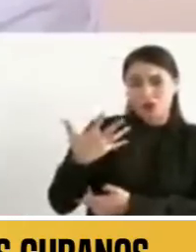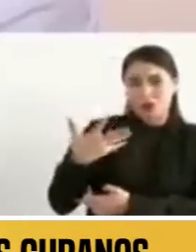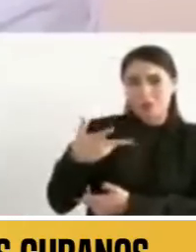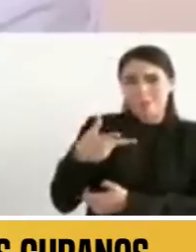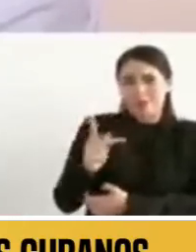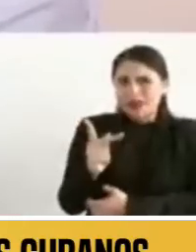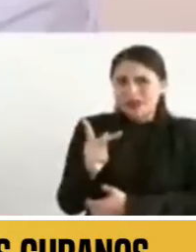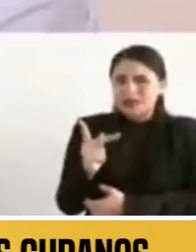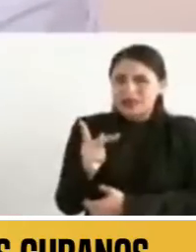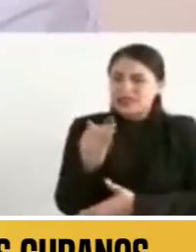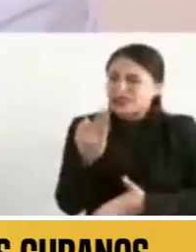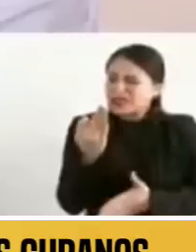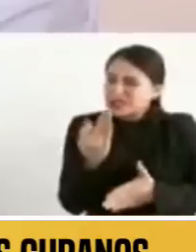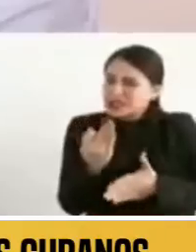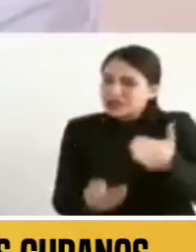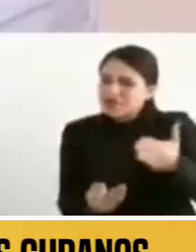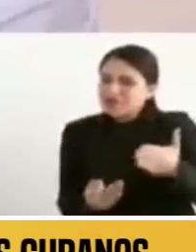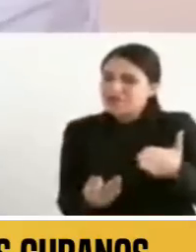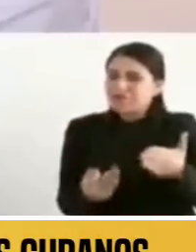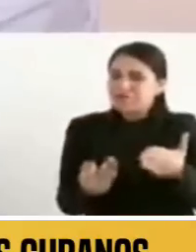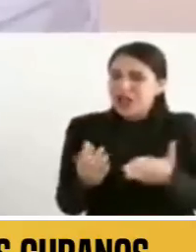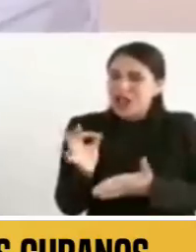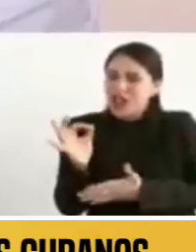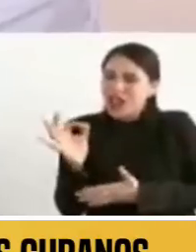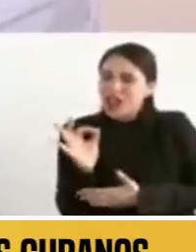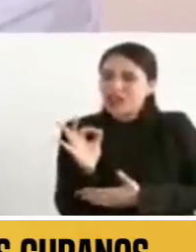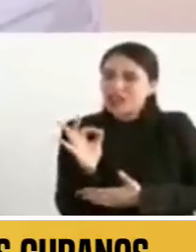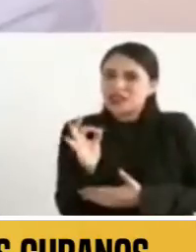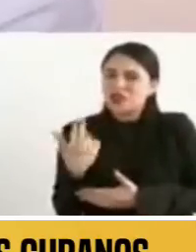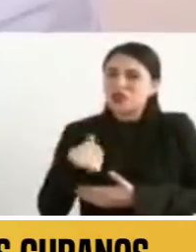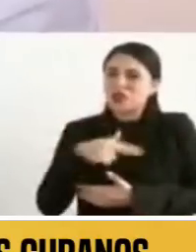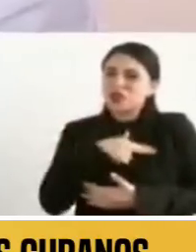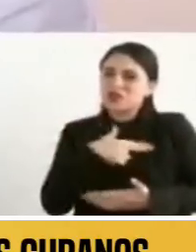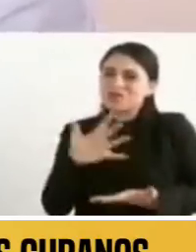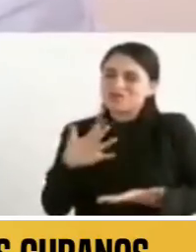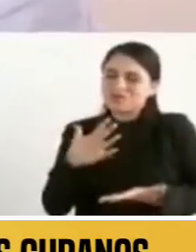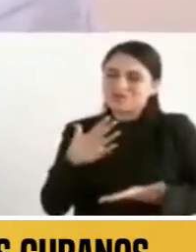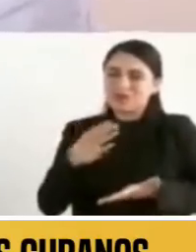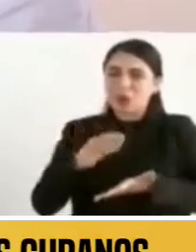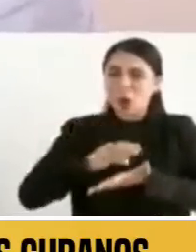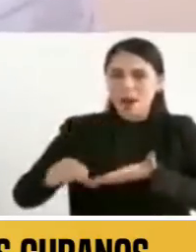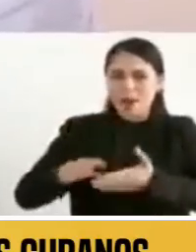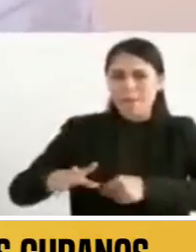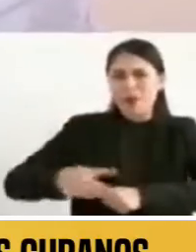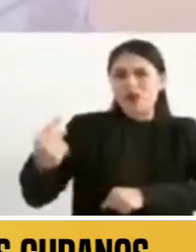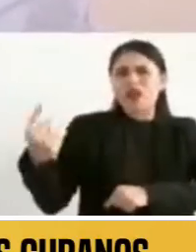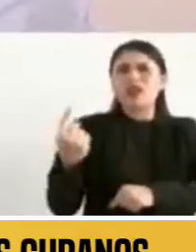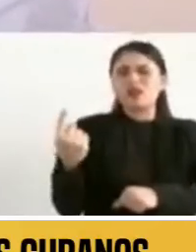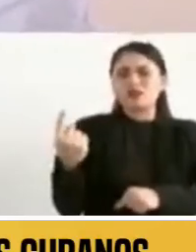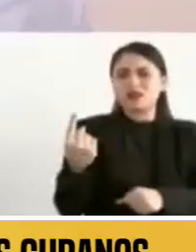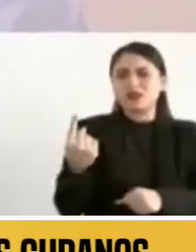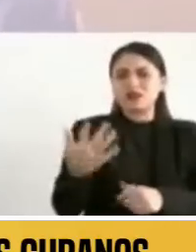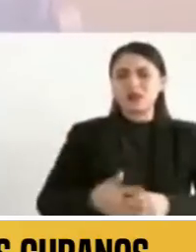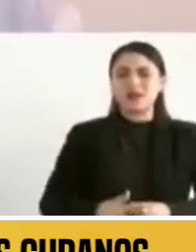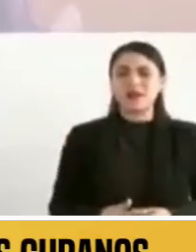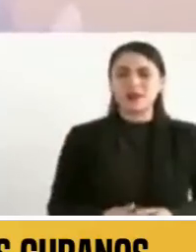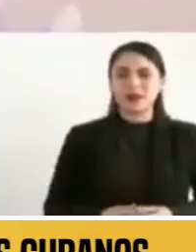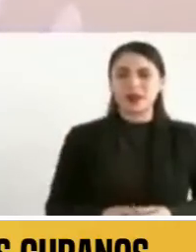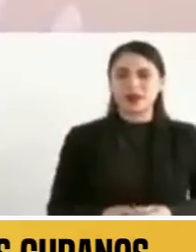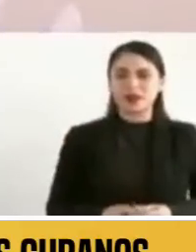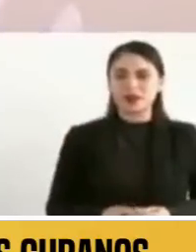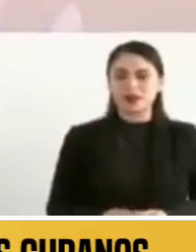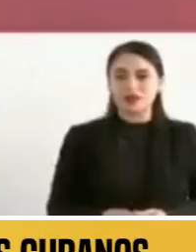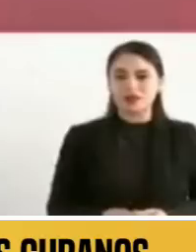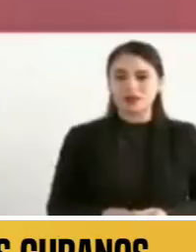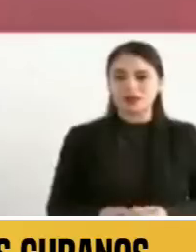como que nos faltó un poco más de atrevimiento, porque era no